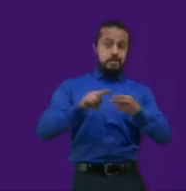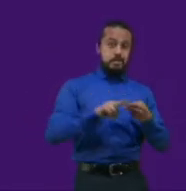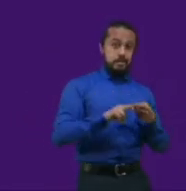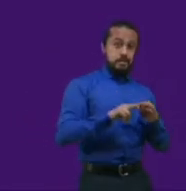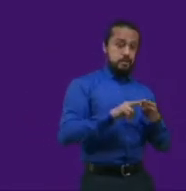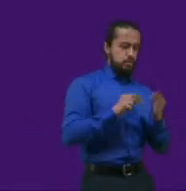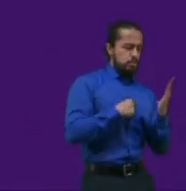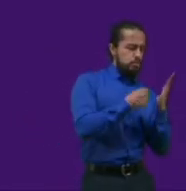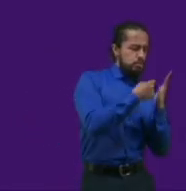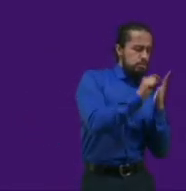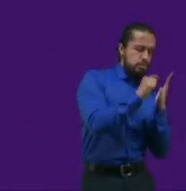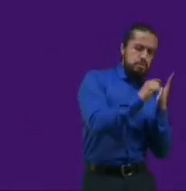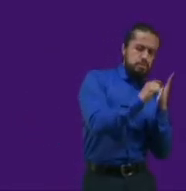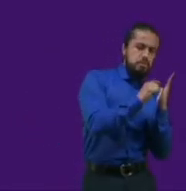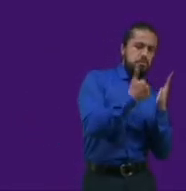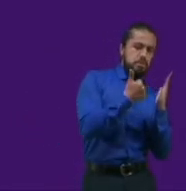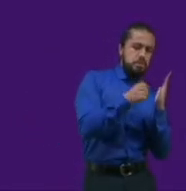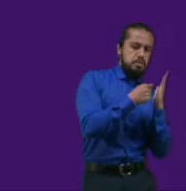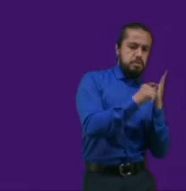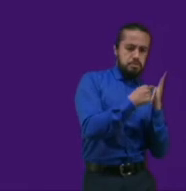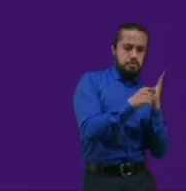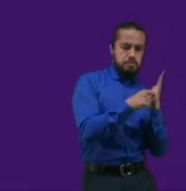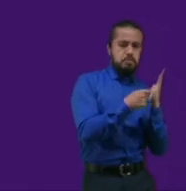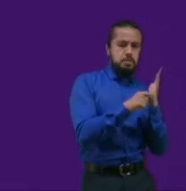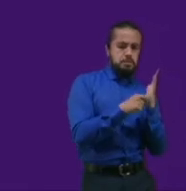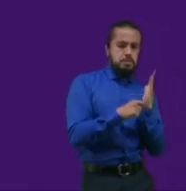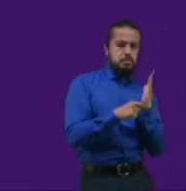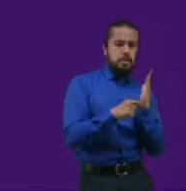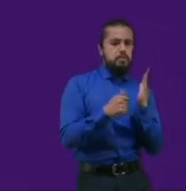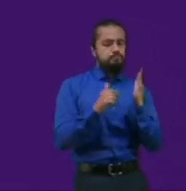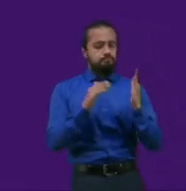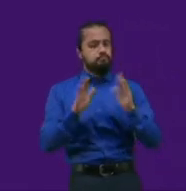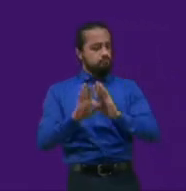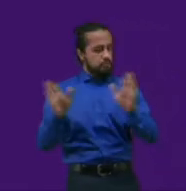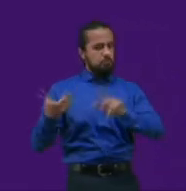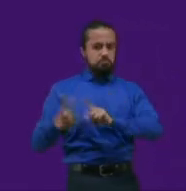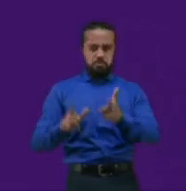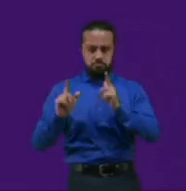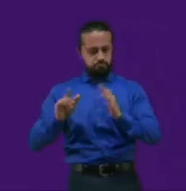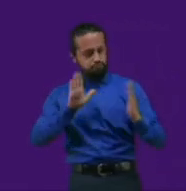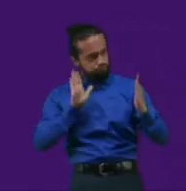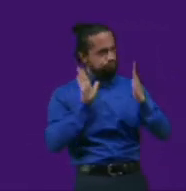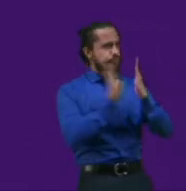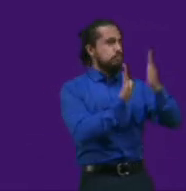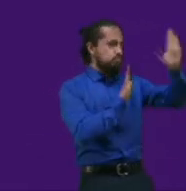enfrente de un inversionista de capital de riesgo?